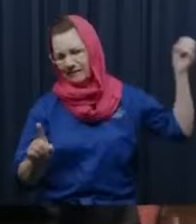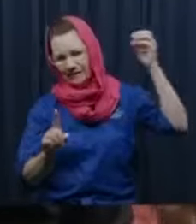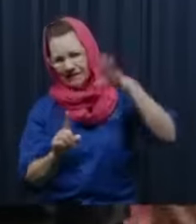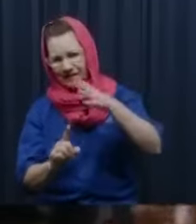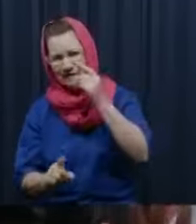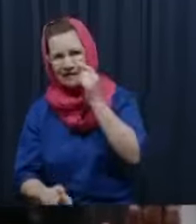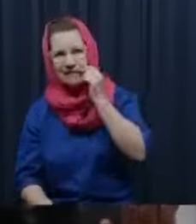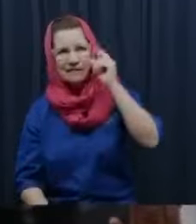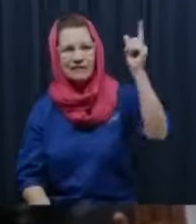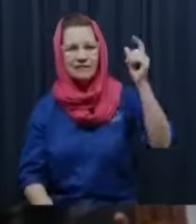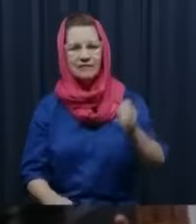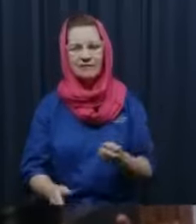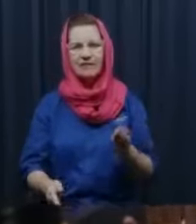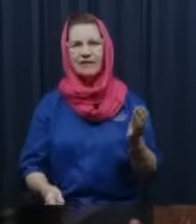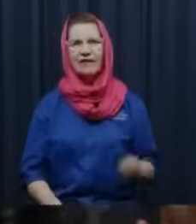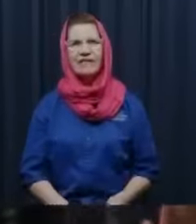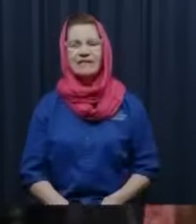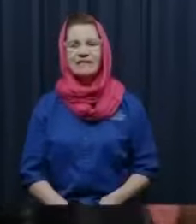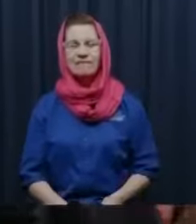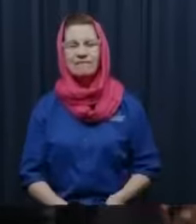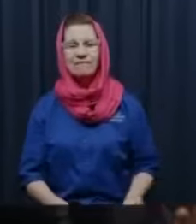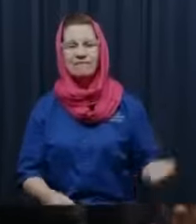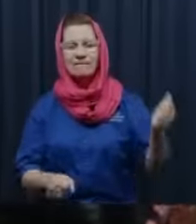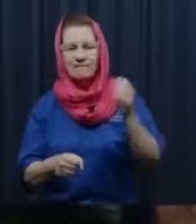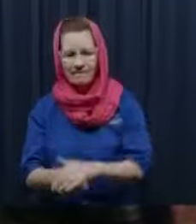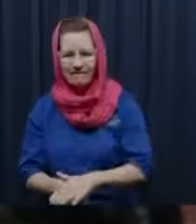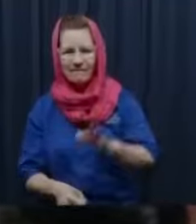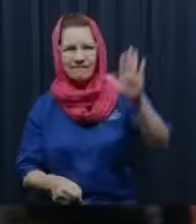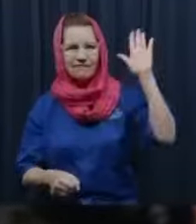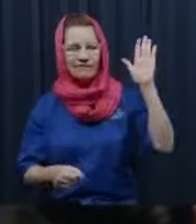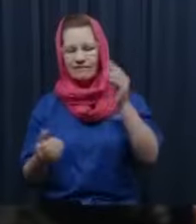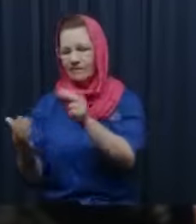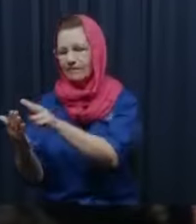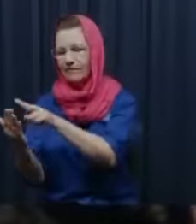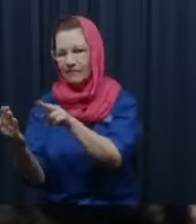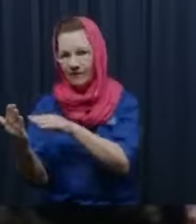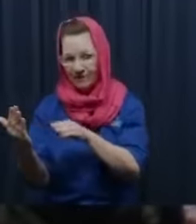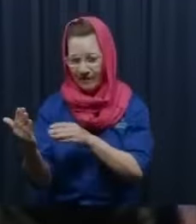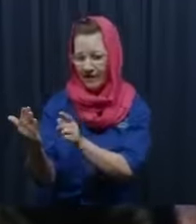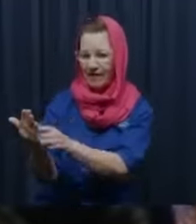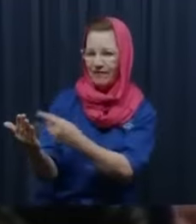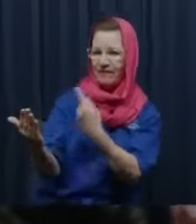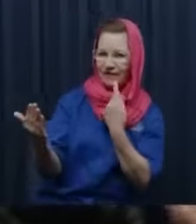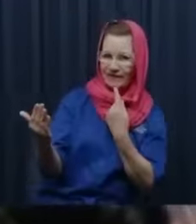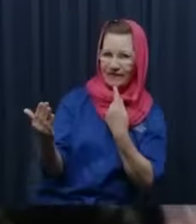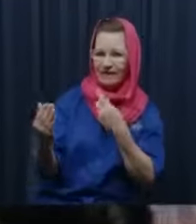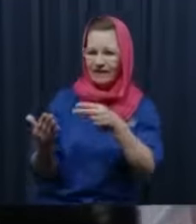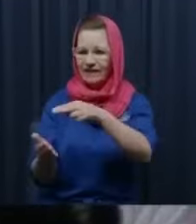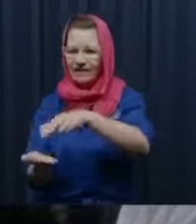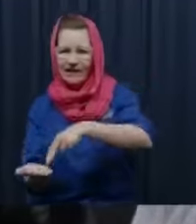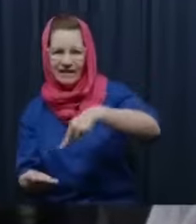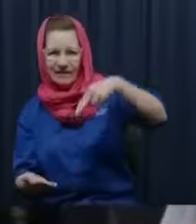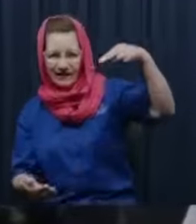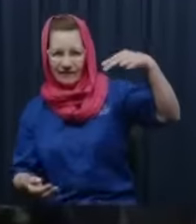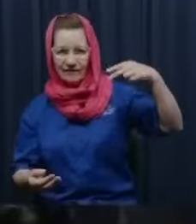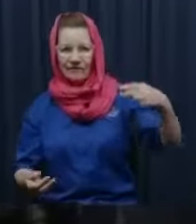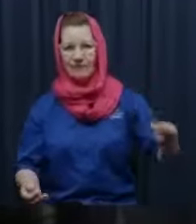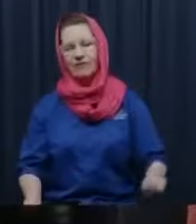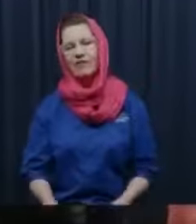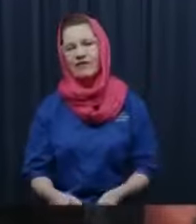se cumpla lo que está escrito en tu palabra que al final Las Naciones amigas de Israel